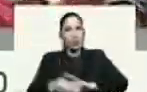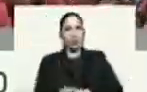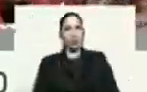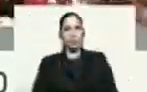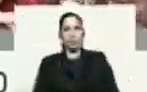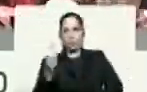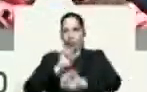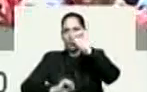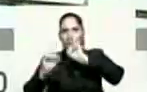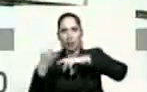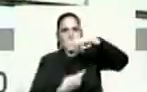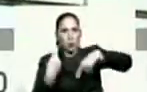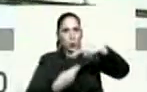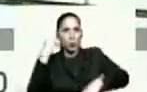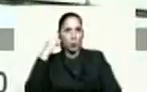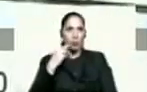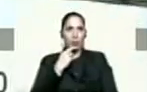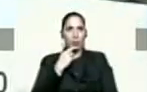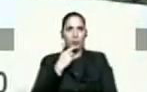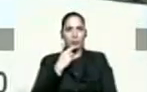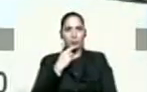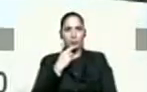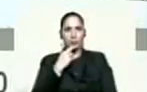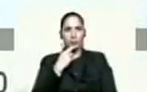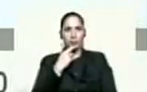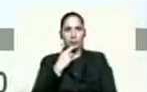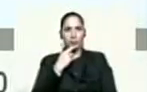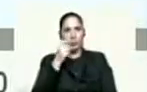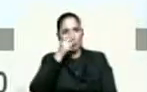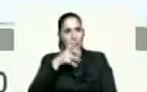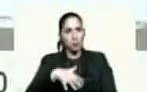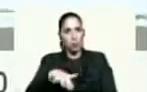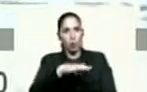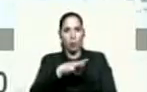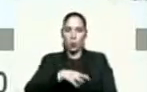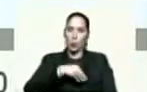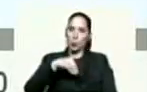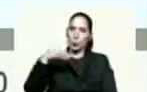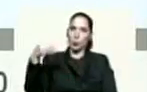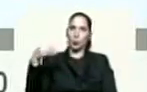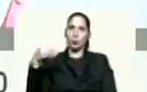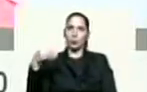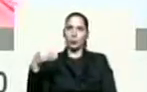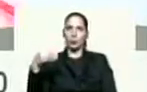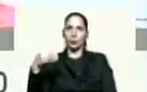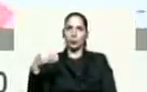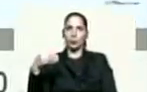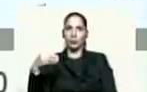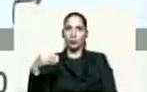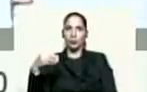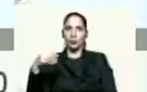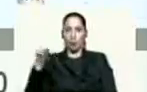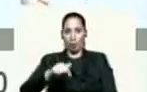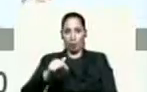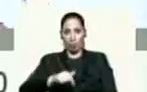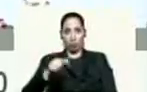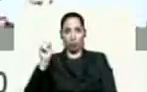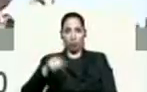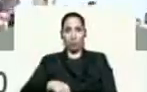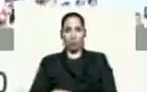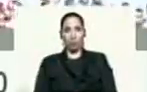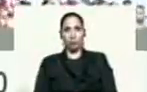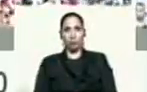a defender la revolución bolivariana, como pueblo que inspira. Y fue aquí también,